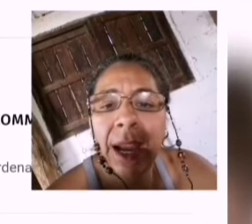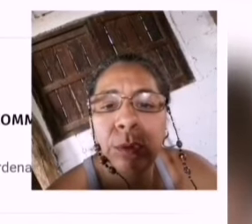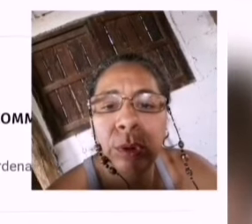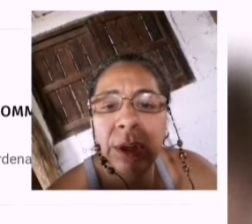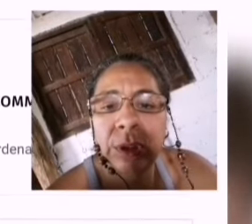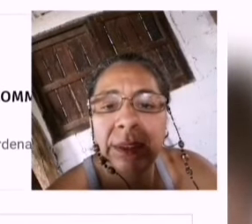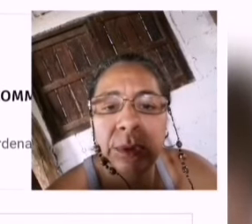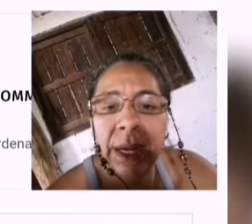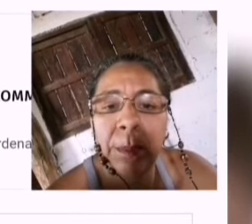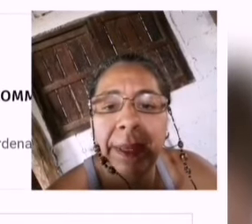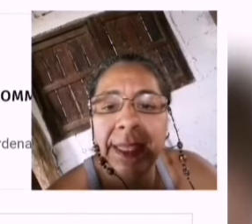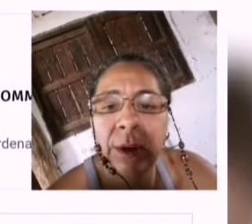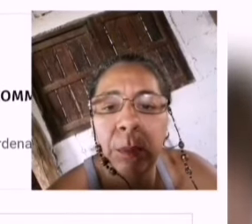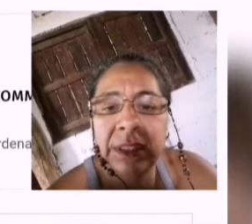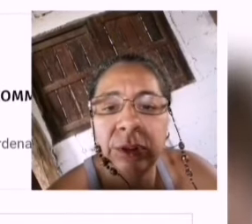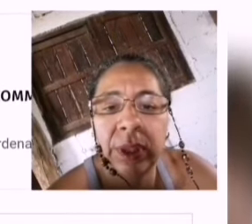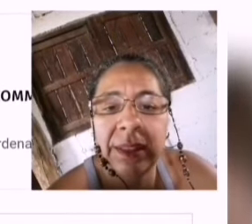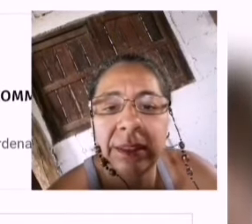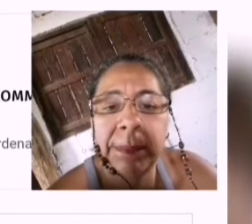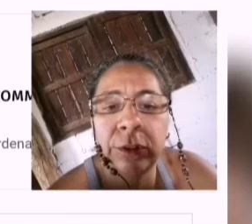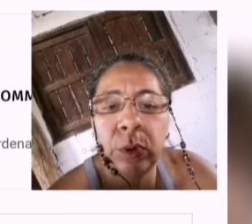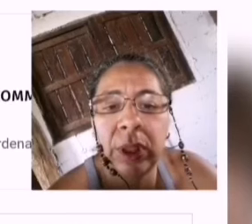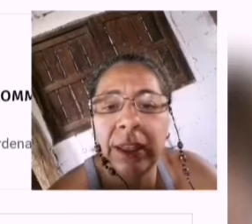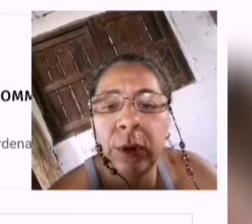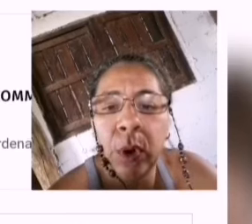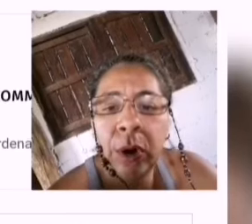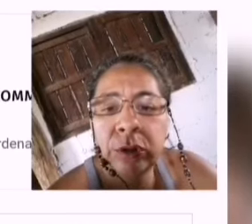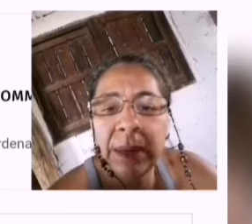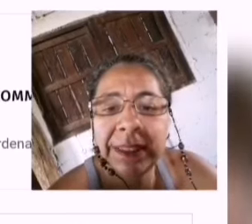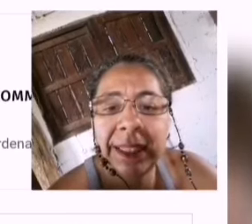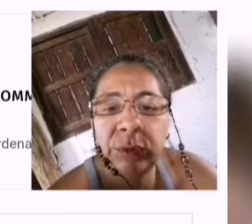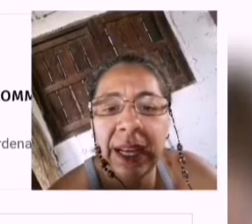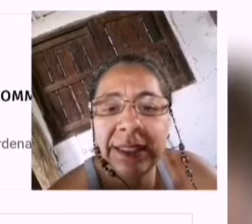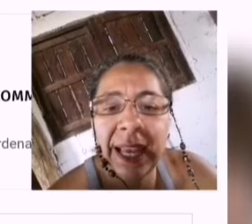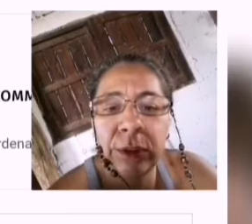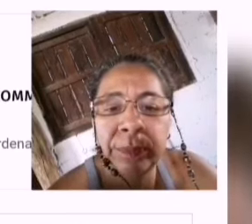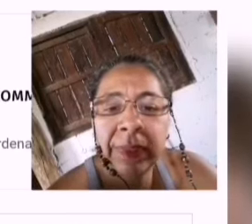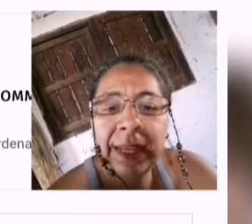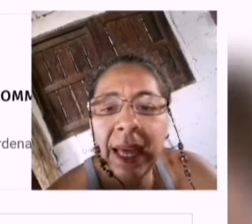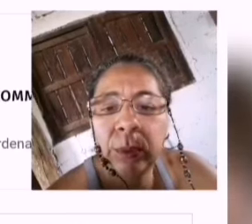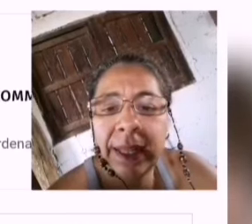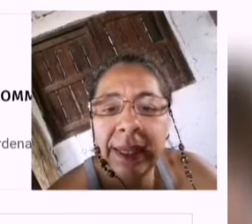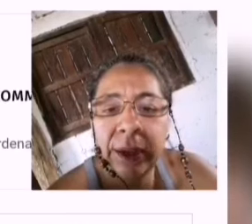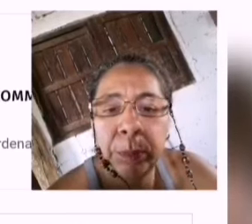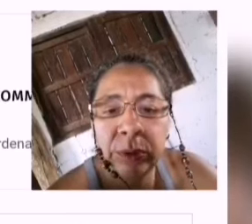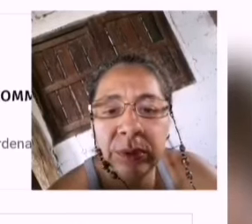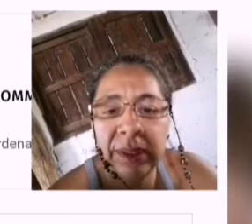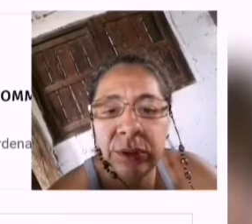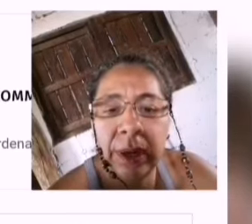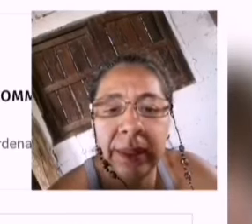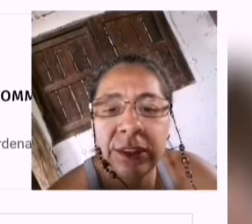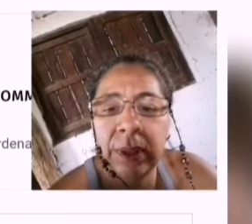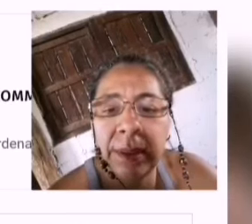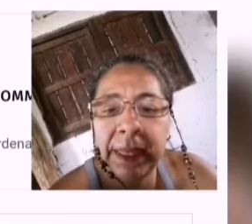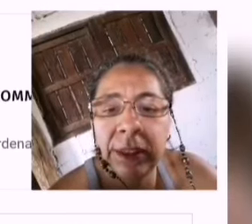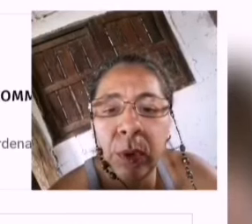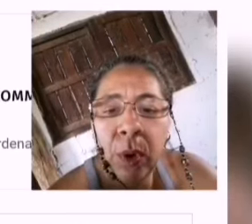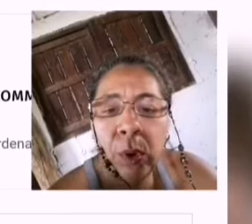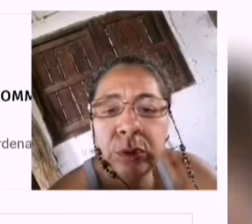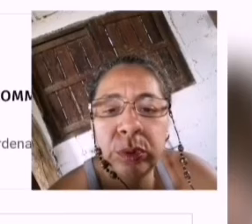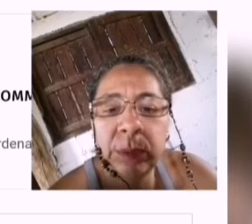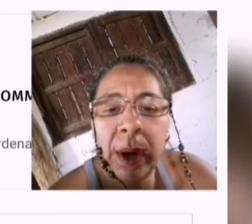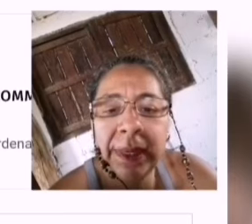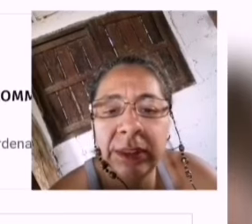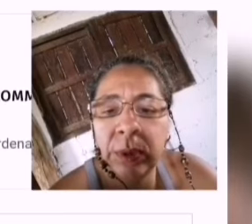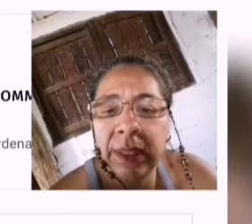no haría uso de los activos de la compañía como el centro de adiestramiento técnico, los almacenes fiscalizados, en la aduana del Aeropuerto Internacional de la Ciudad de México